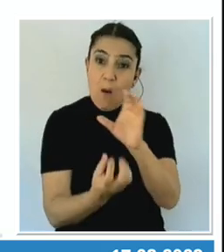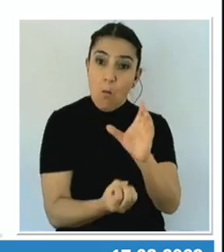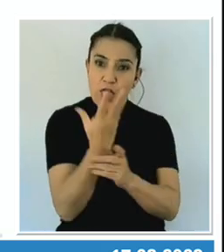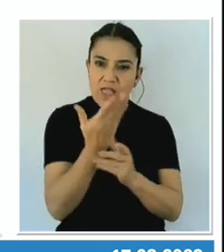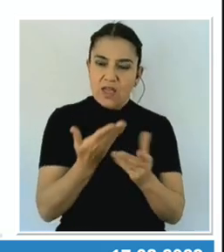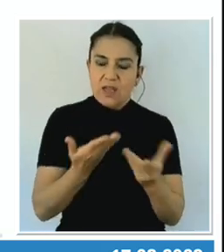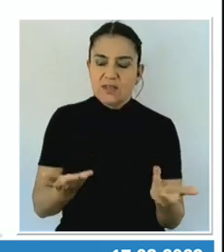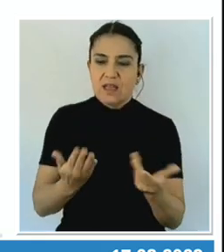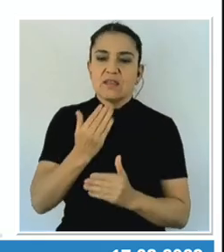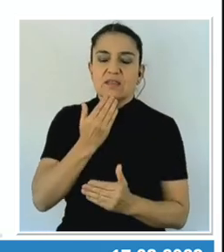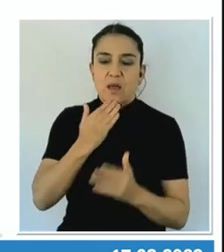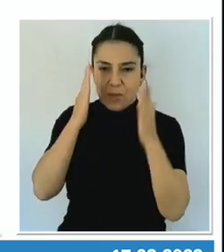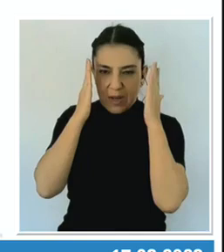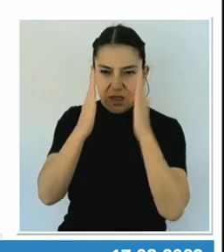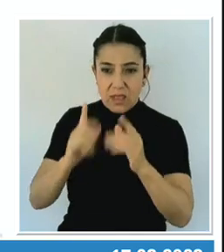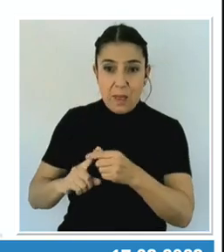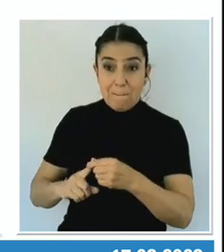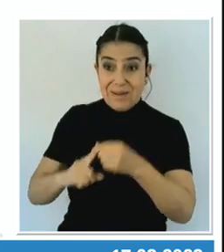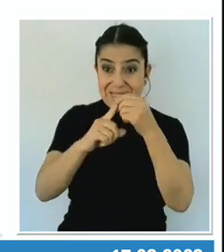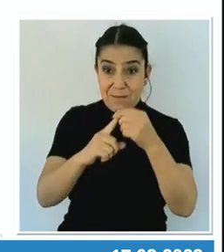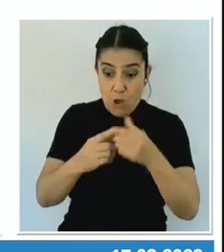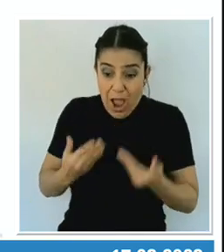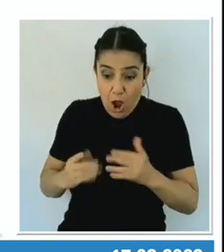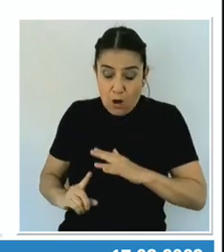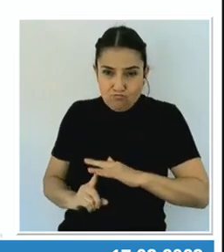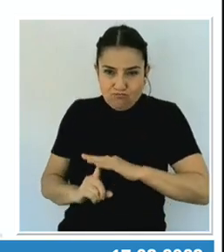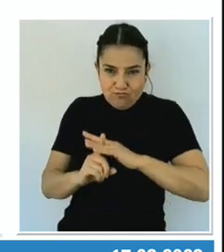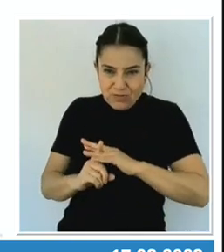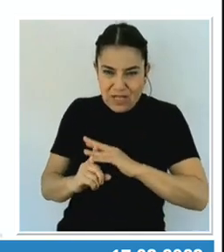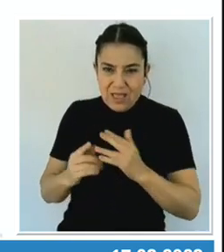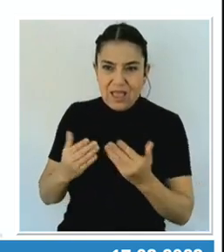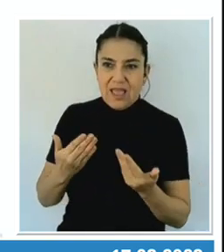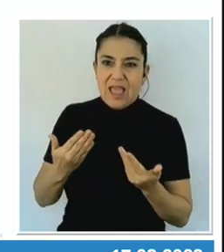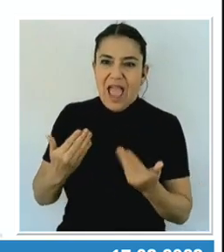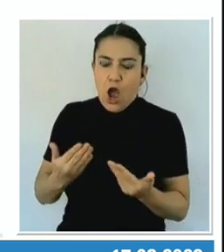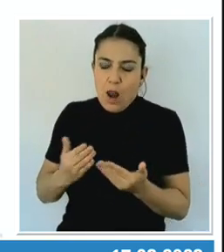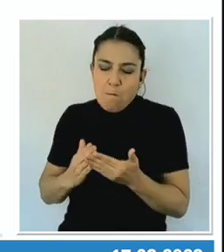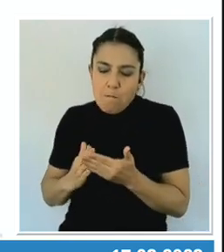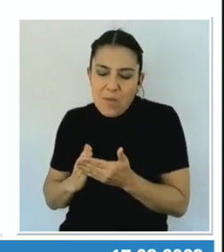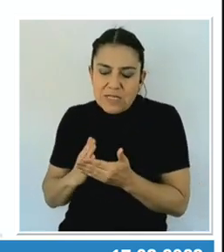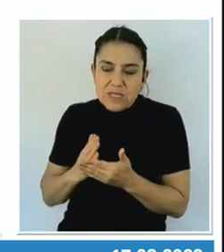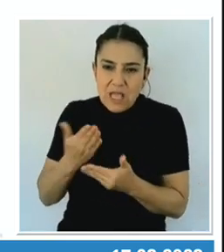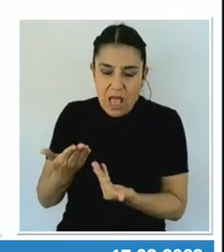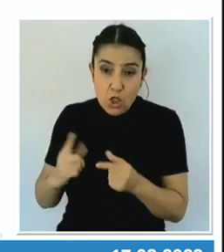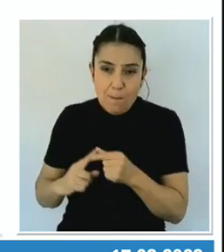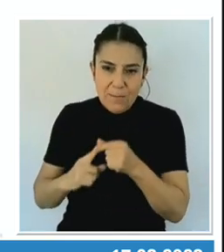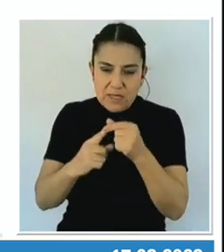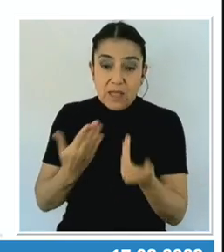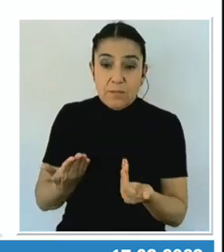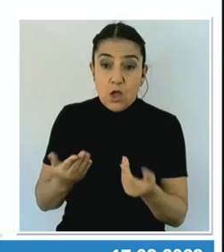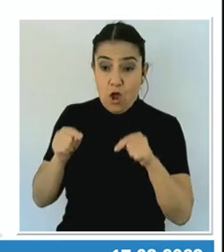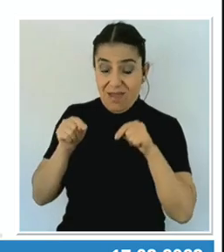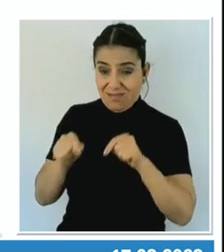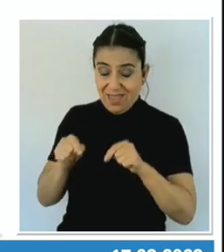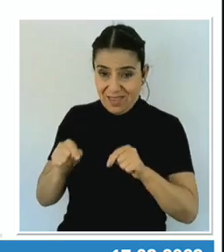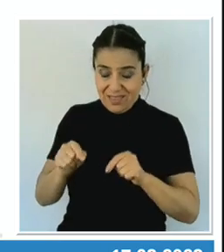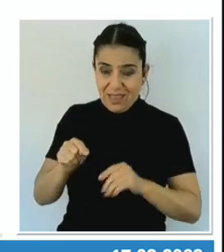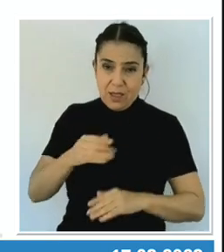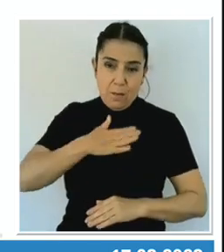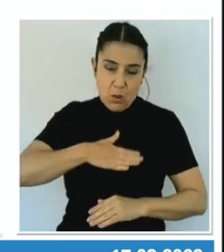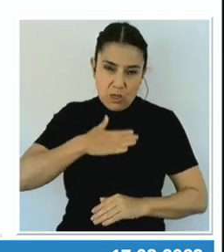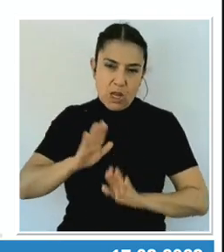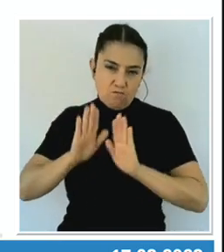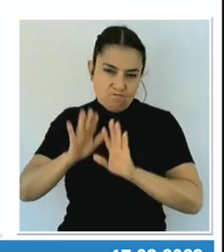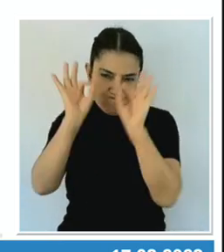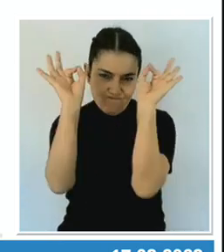también a los principios emergentes que están recién cristalizándose. Y sobre esto me gustaría detenerme un poco más respecto